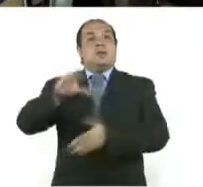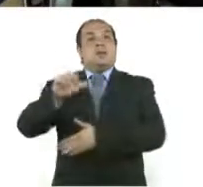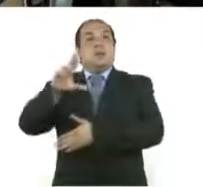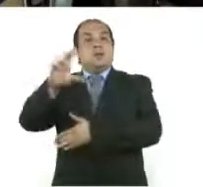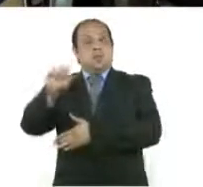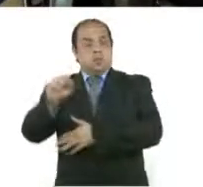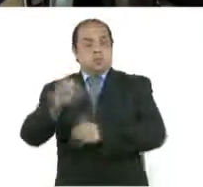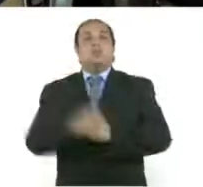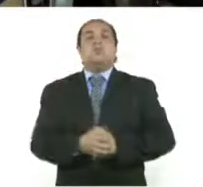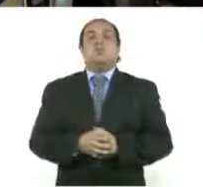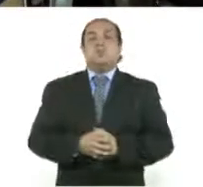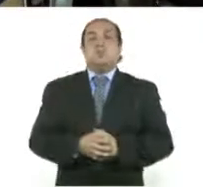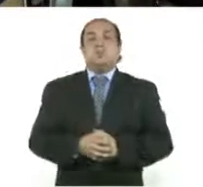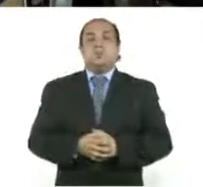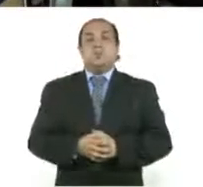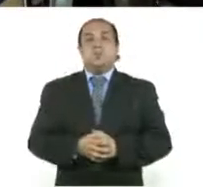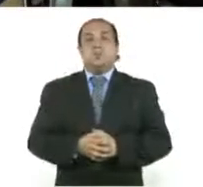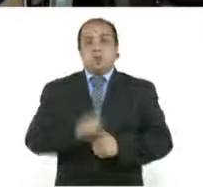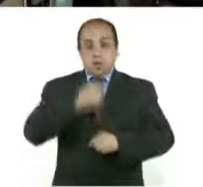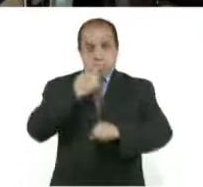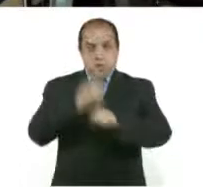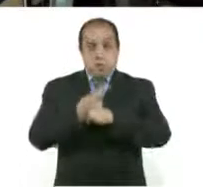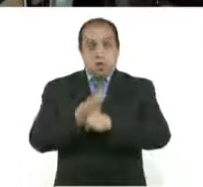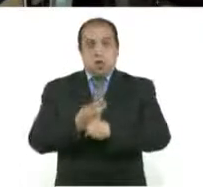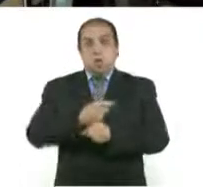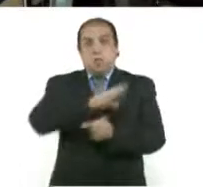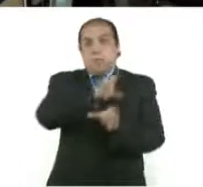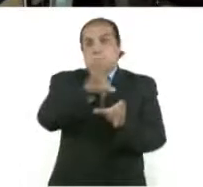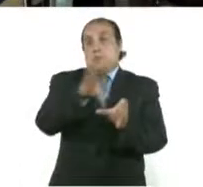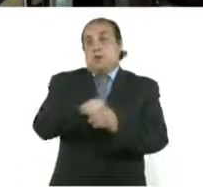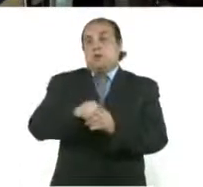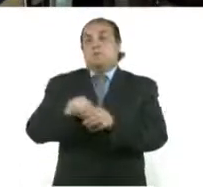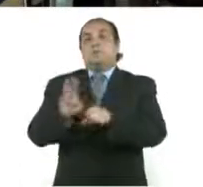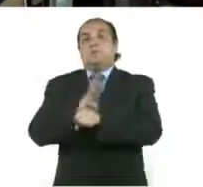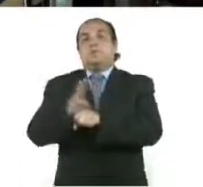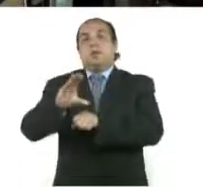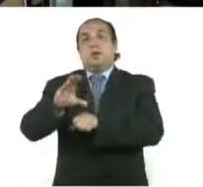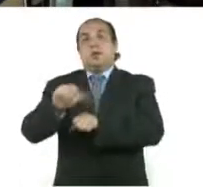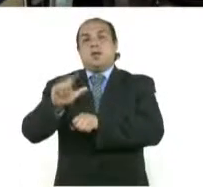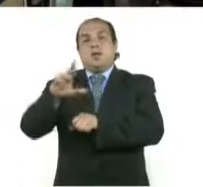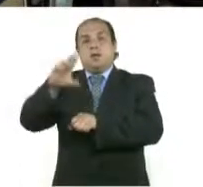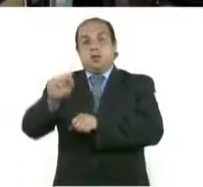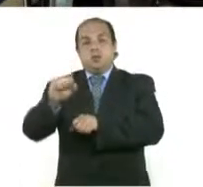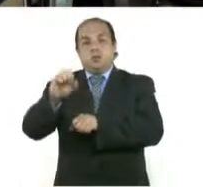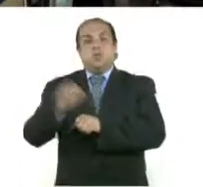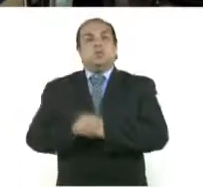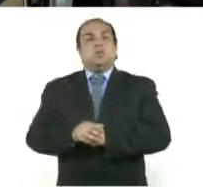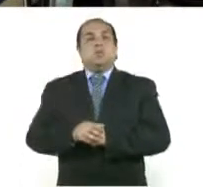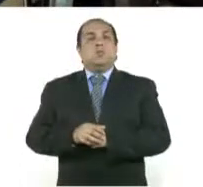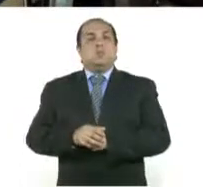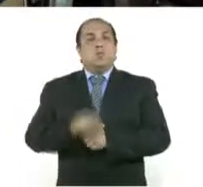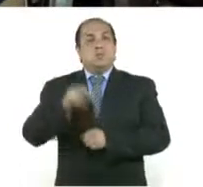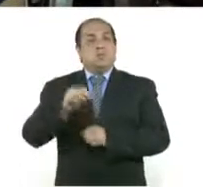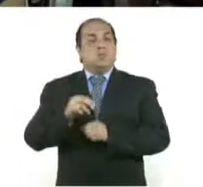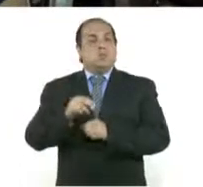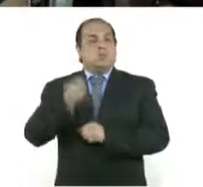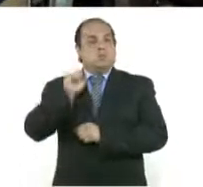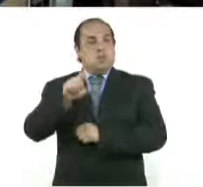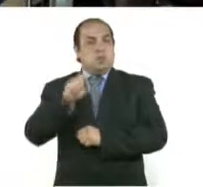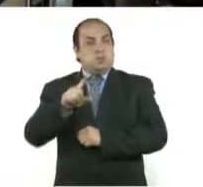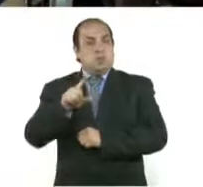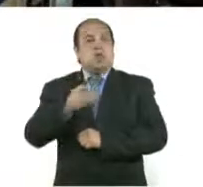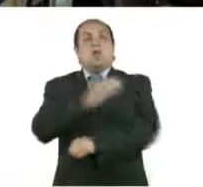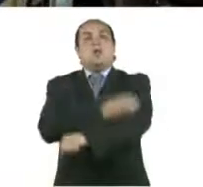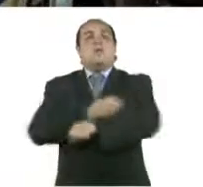Rosas, y al secretario de Inclusión y Bienestar, Carlos Alberto Ulloa Pérez. También, por supuesto, a